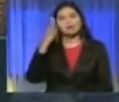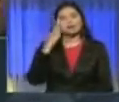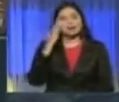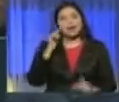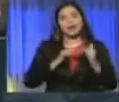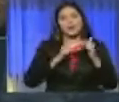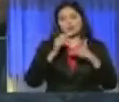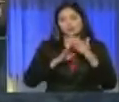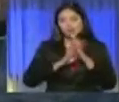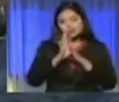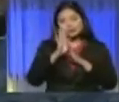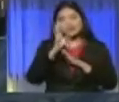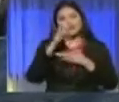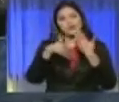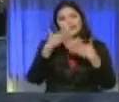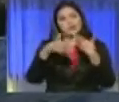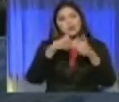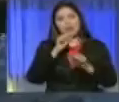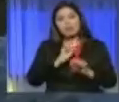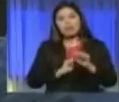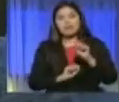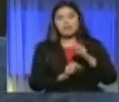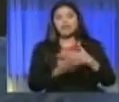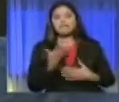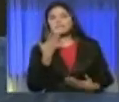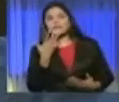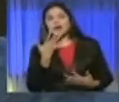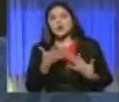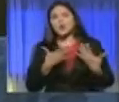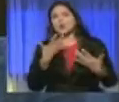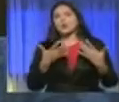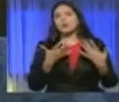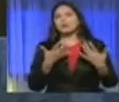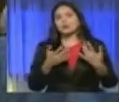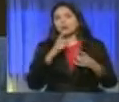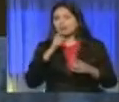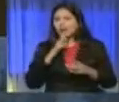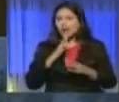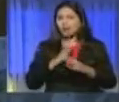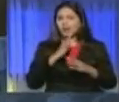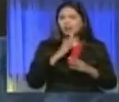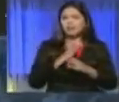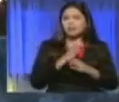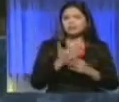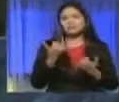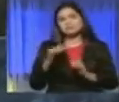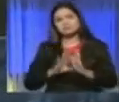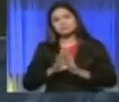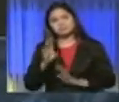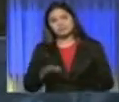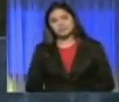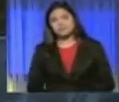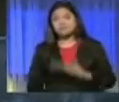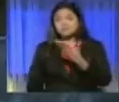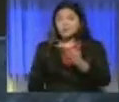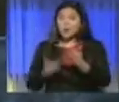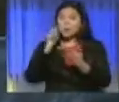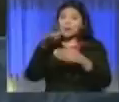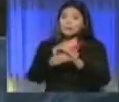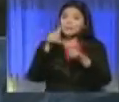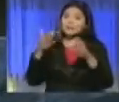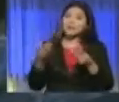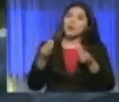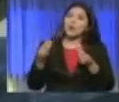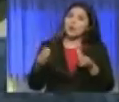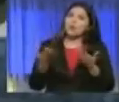construirse, sabe defenderse y sabe avanzar en medio de las más grandes dificultades. Roberto Mirabal, compañero ministro, ¿cómo